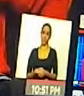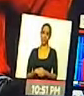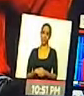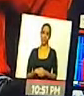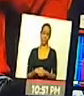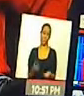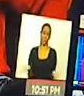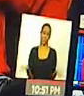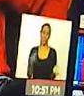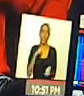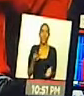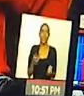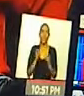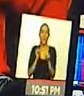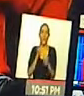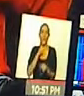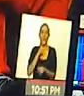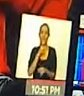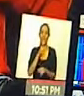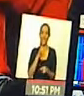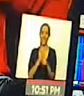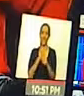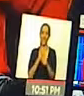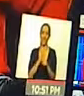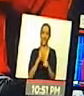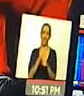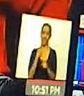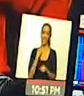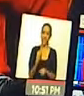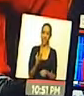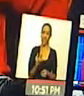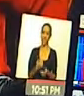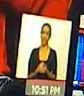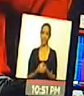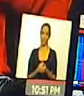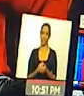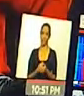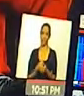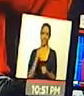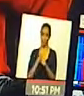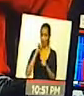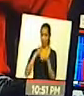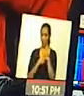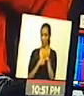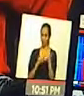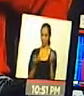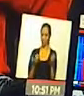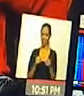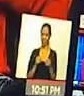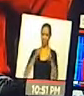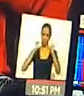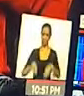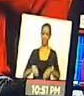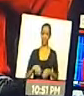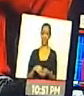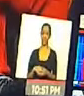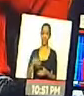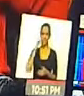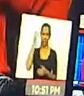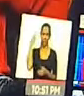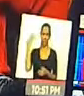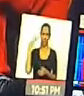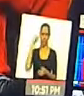Coño, pero es que hasta los mismos periodistas que trabajan para él le dijeron que... Trabajaban hasta ese día. ¿Eso fue el sábado pasado? ¿Sábado,